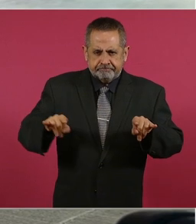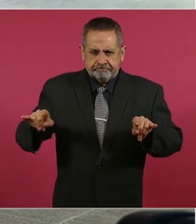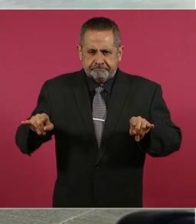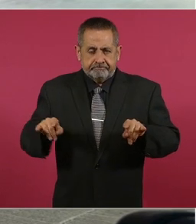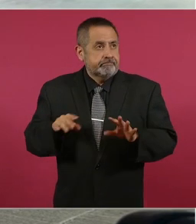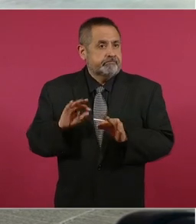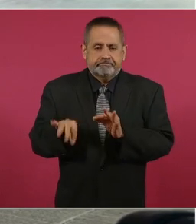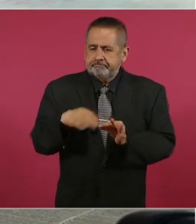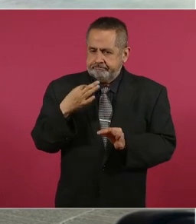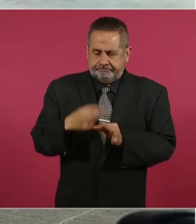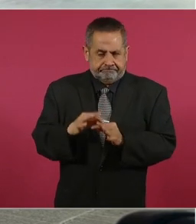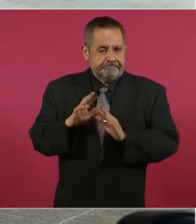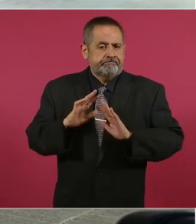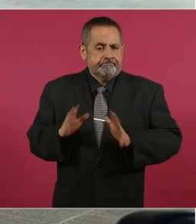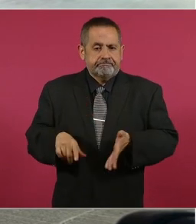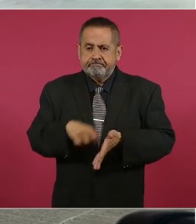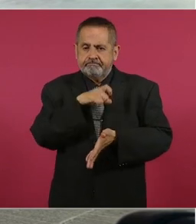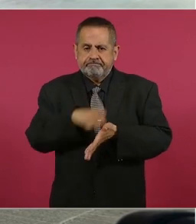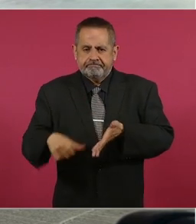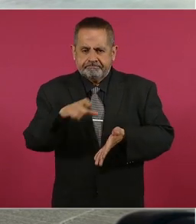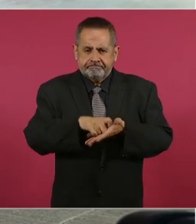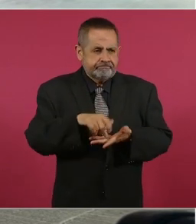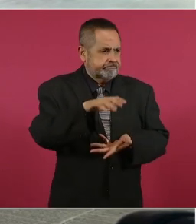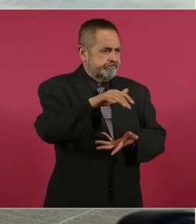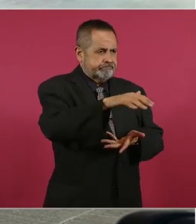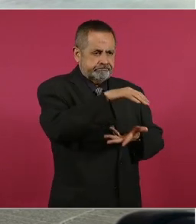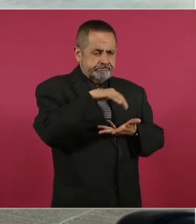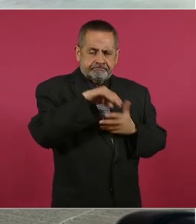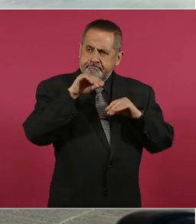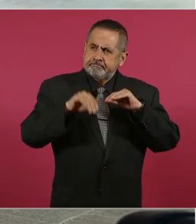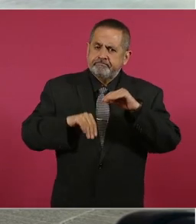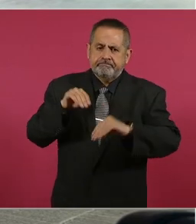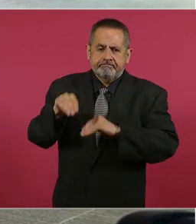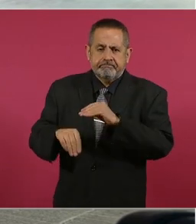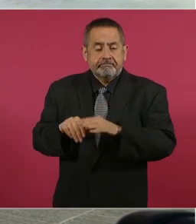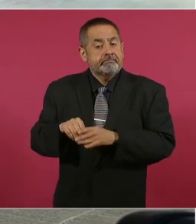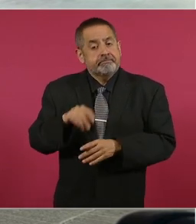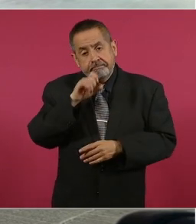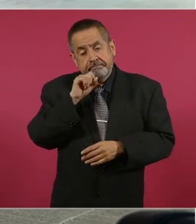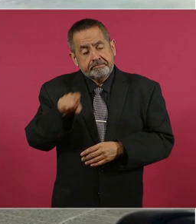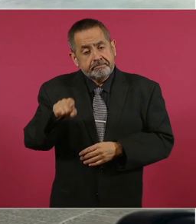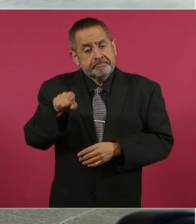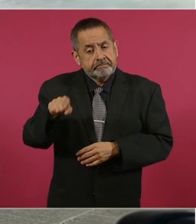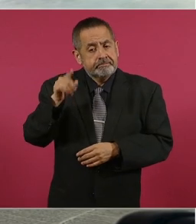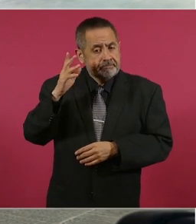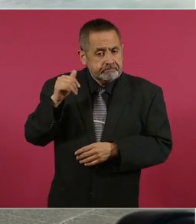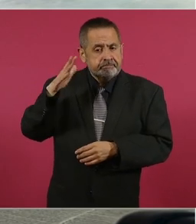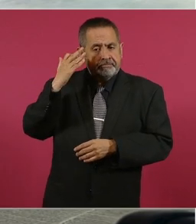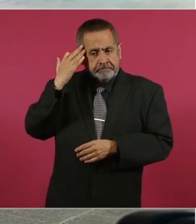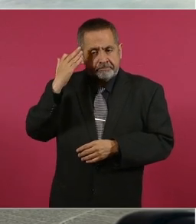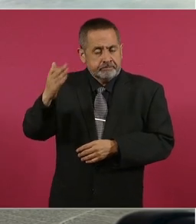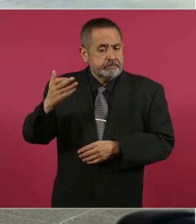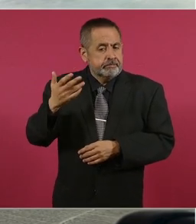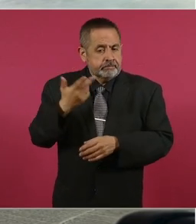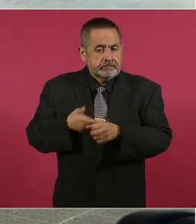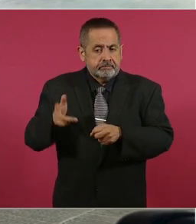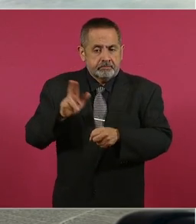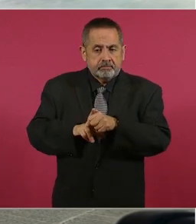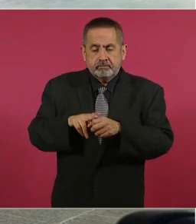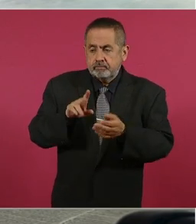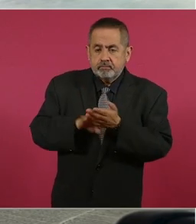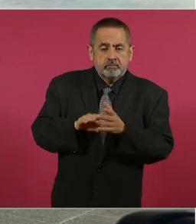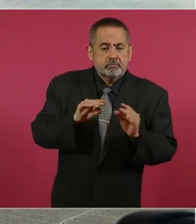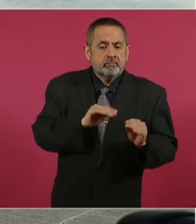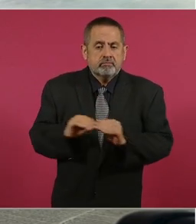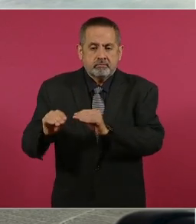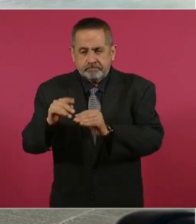se concluyó la adquisición de todo el equipamiento. También fue un hospital que tuvo sus etapas iniciales de